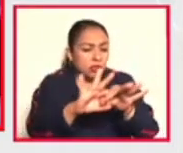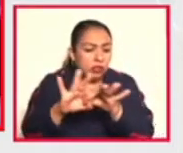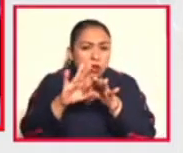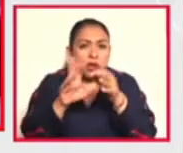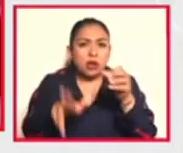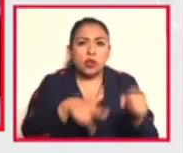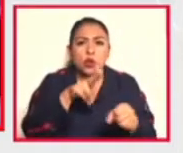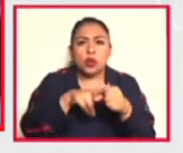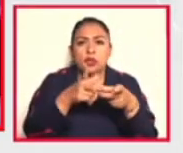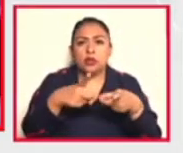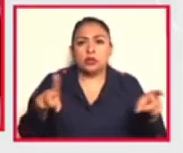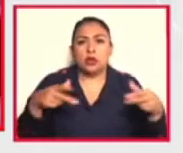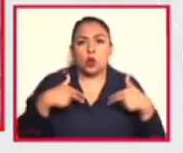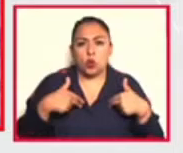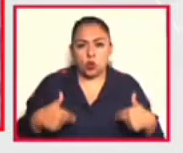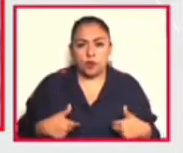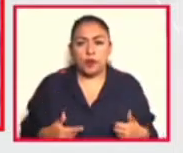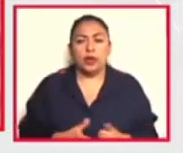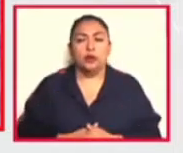desarrollo humano.